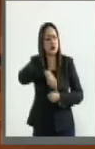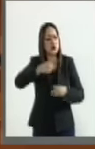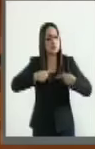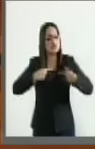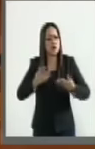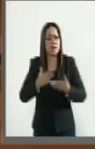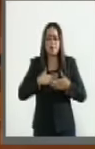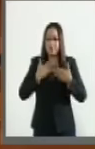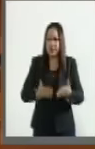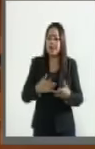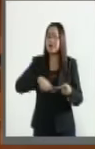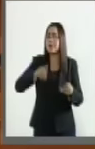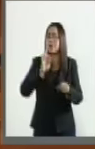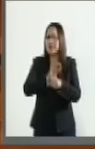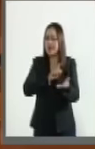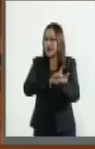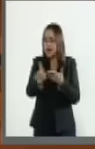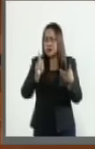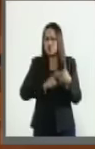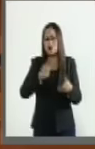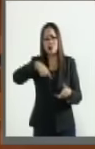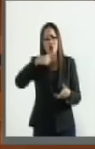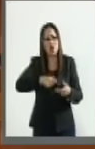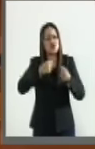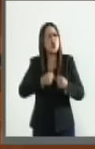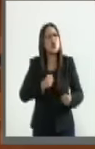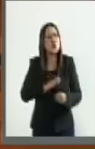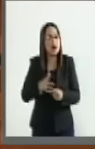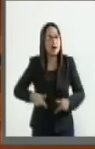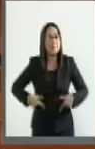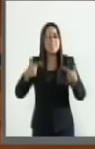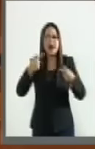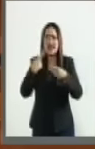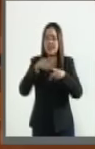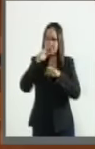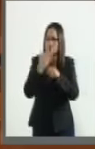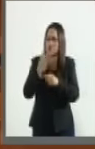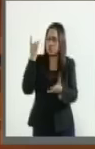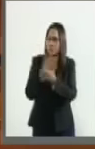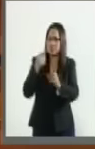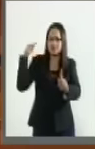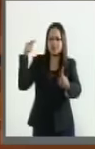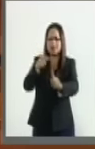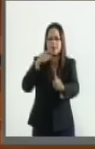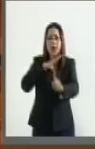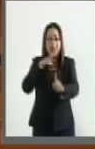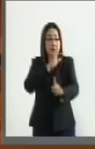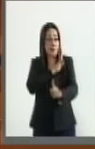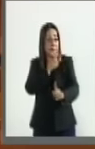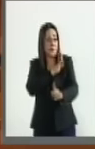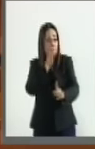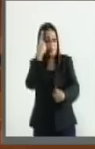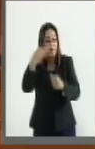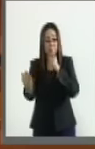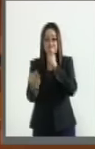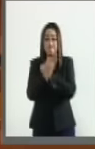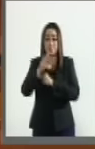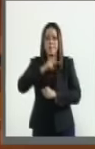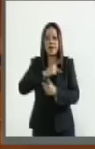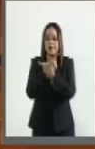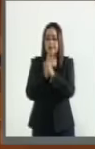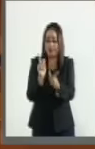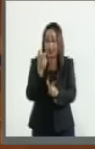los derechos y en la seguridad de que la aportación de armas compete en principio a quienes tienen la potestad de proteger nuestra